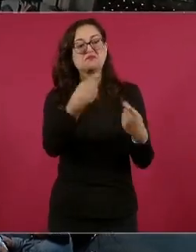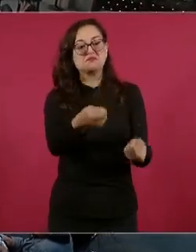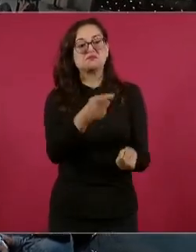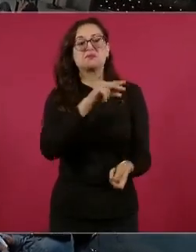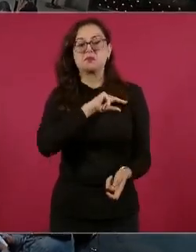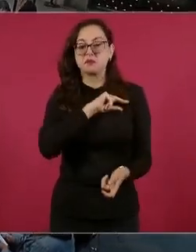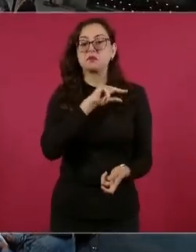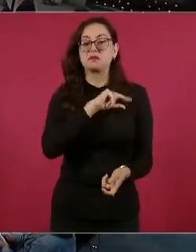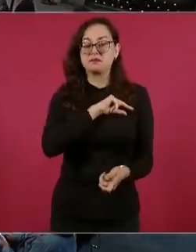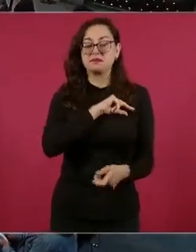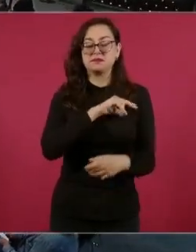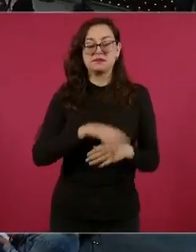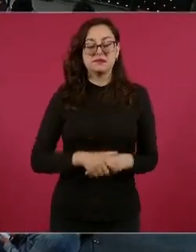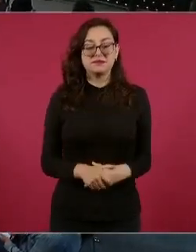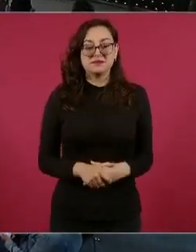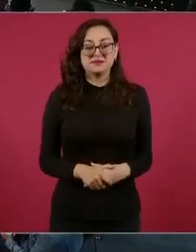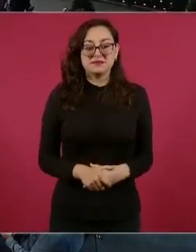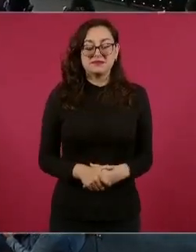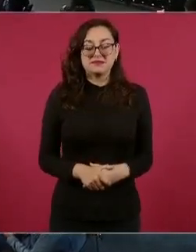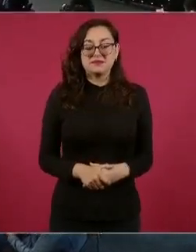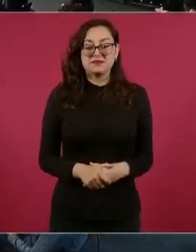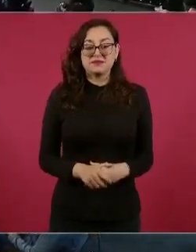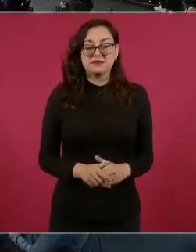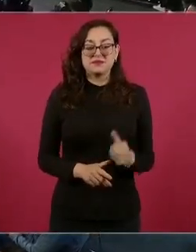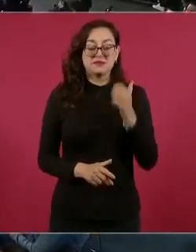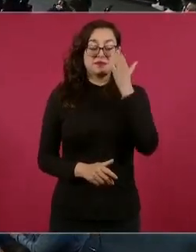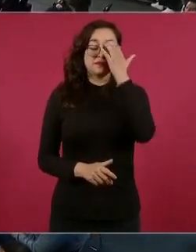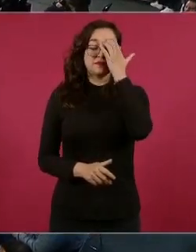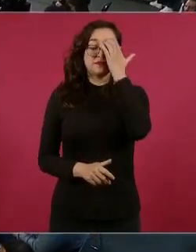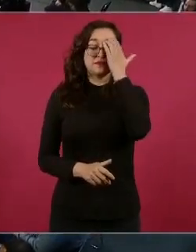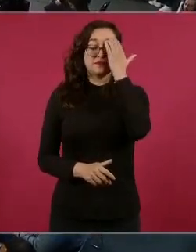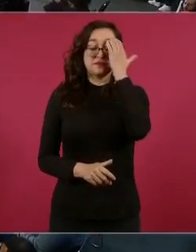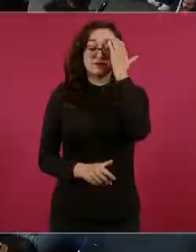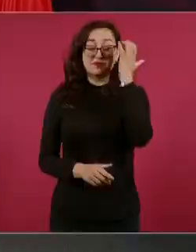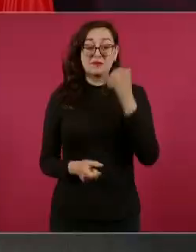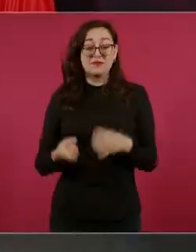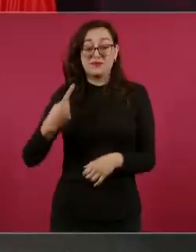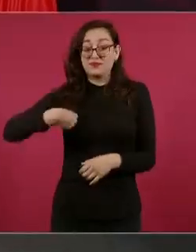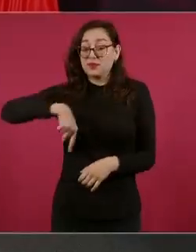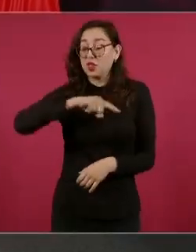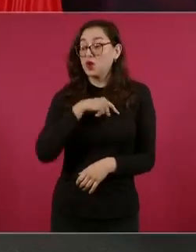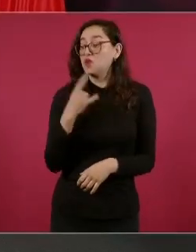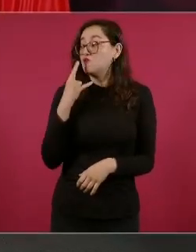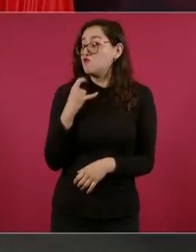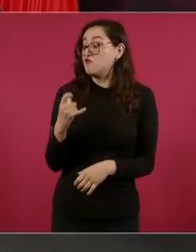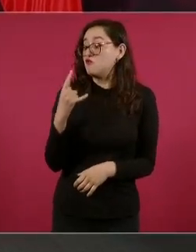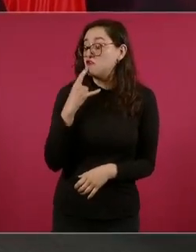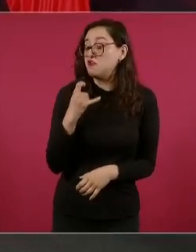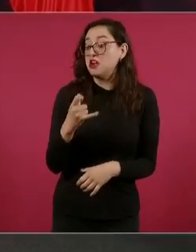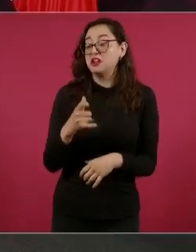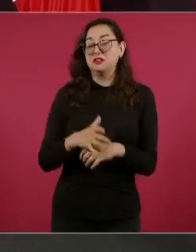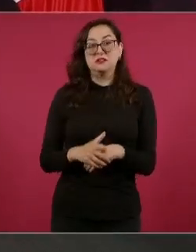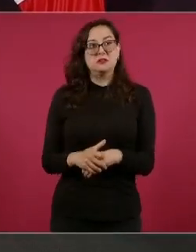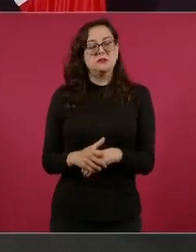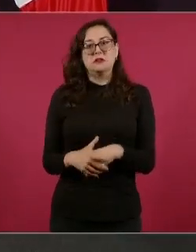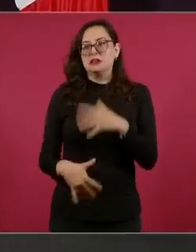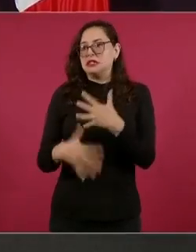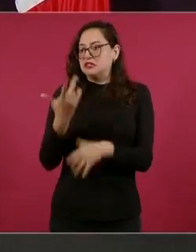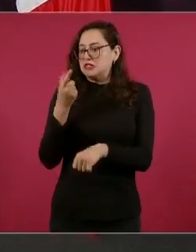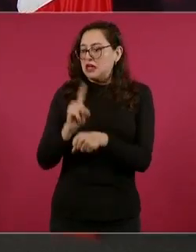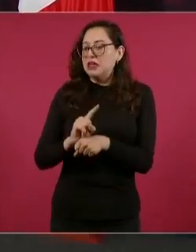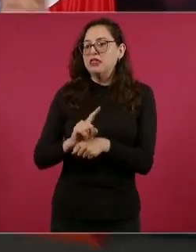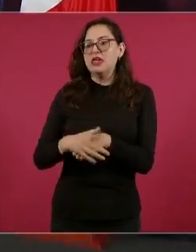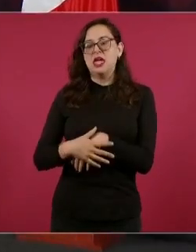Entonces hicimos todo, convocaba yo cada mes